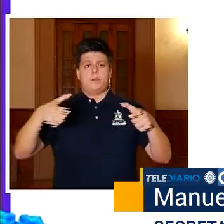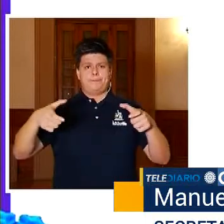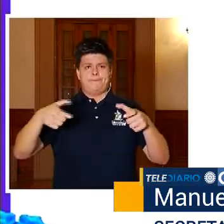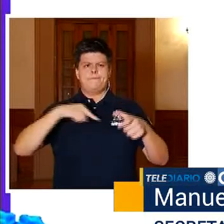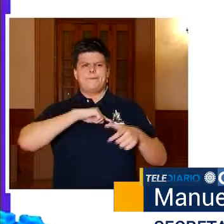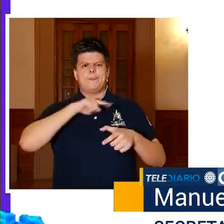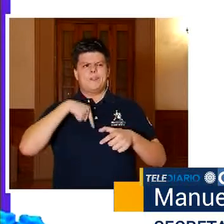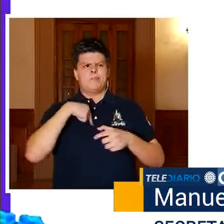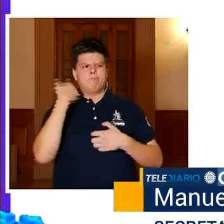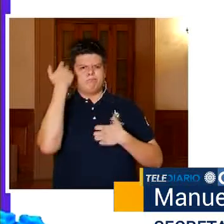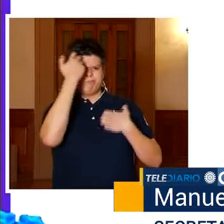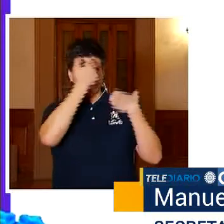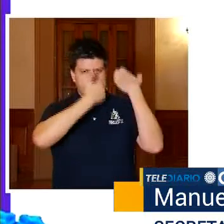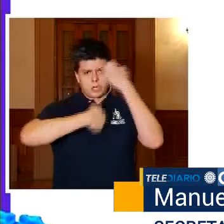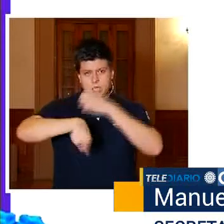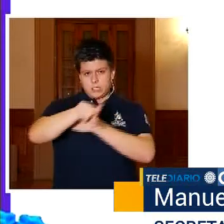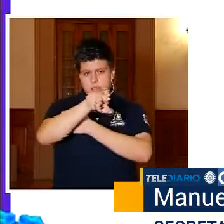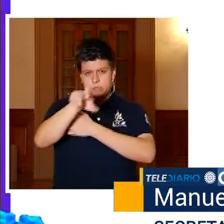Hemos hecho